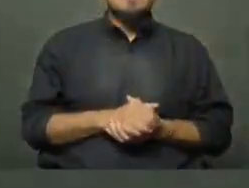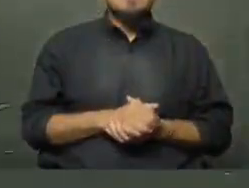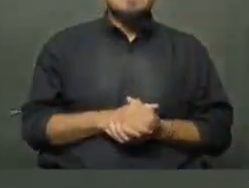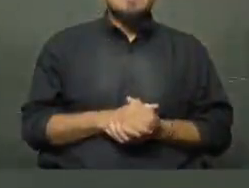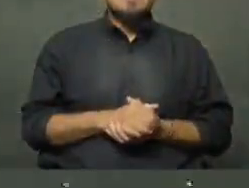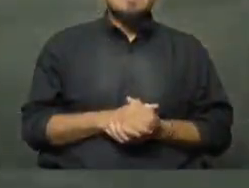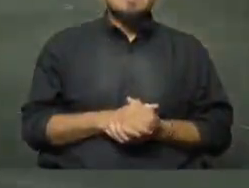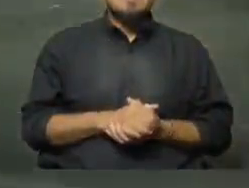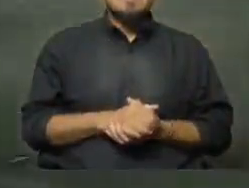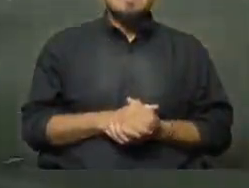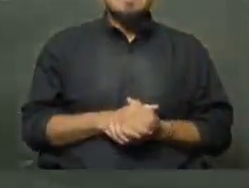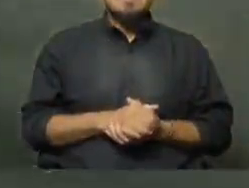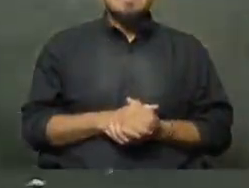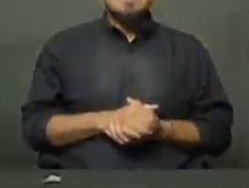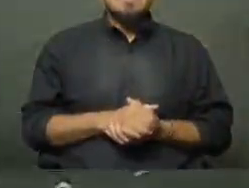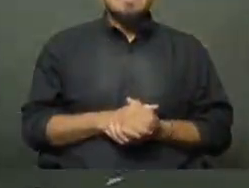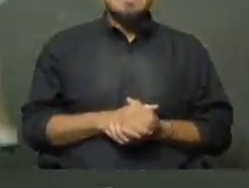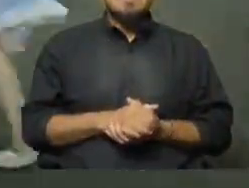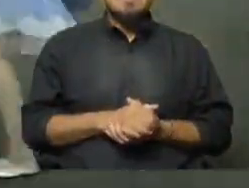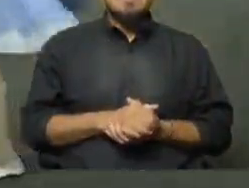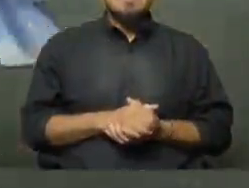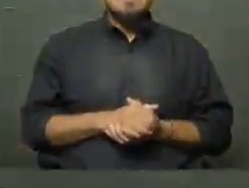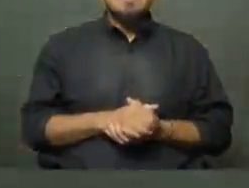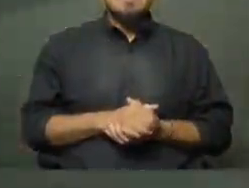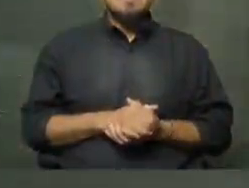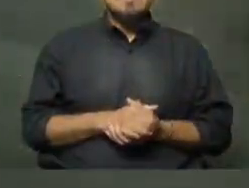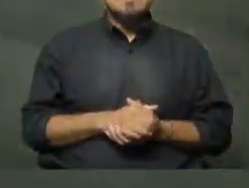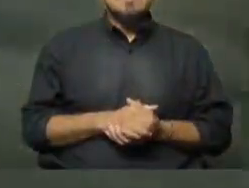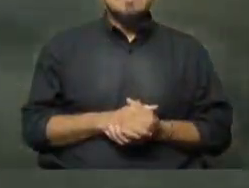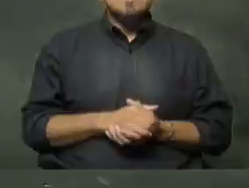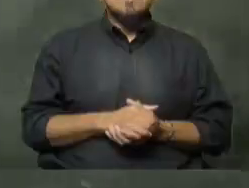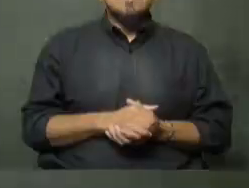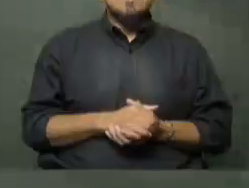ustedes también. Gracias. Gracias. Feliz Carnaval. Y bueno, por acá